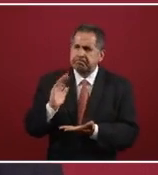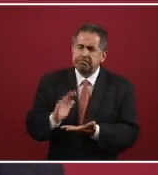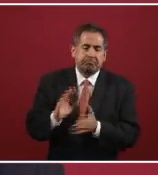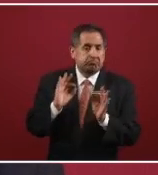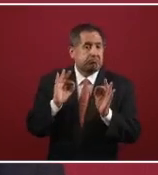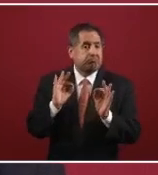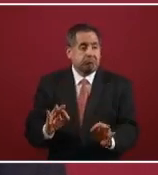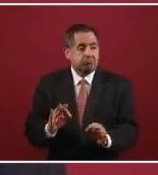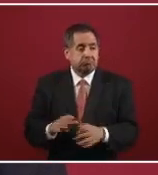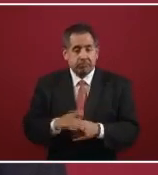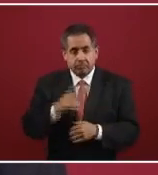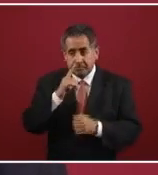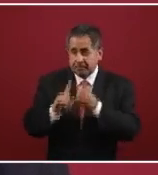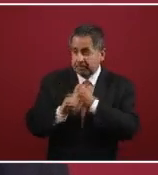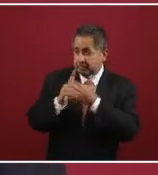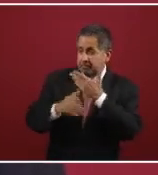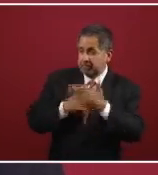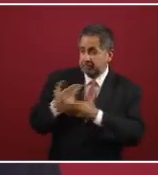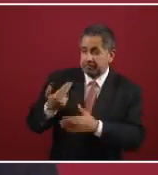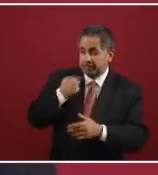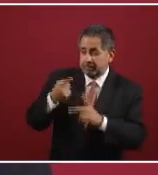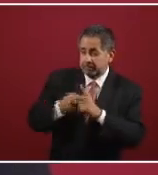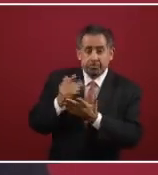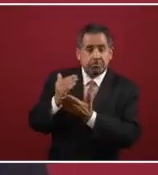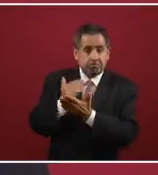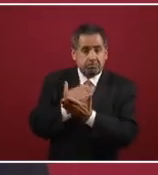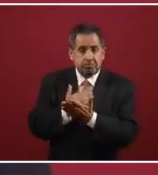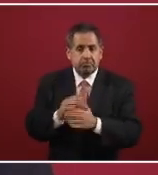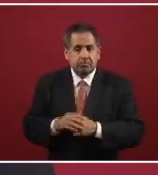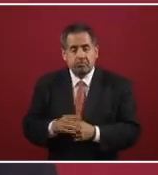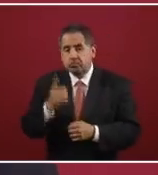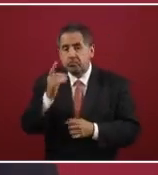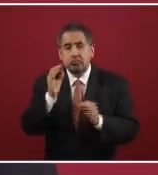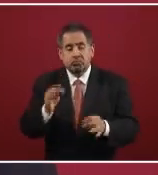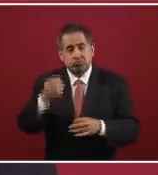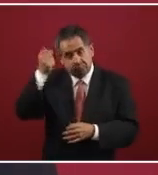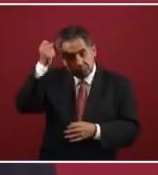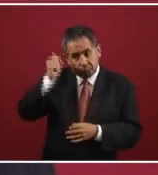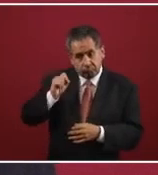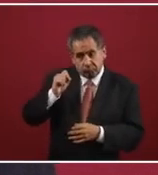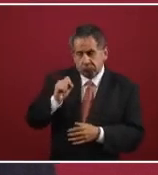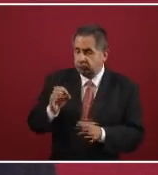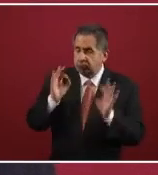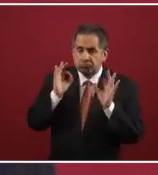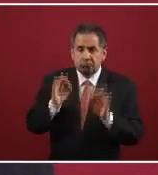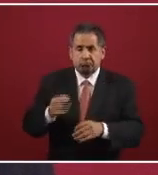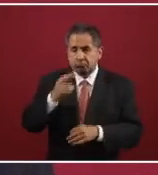en la incidencia electiva y uno de ellos es sinaloa